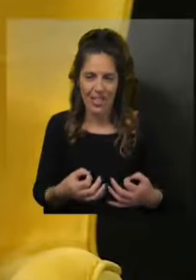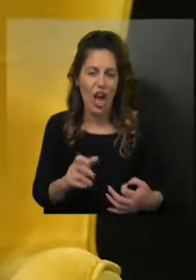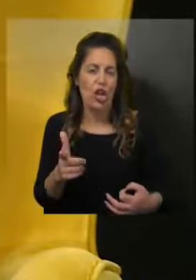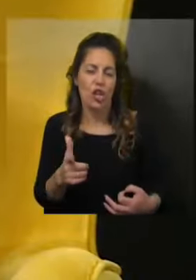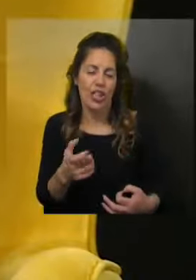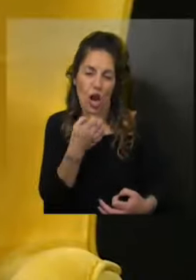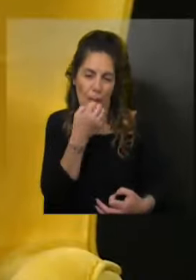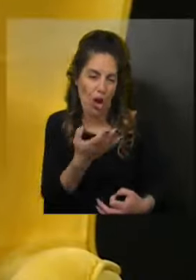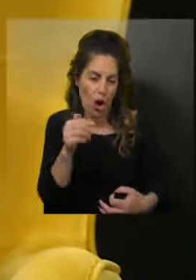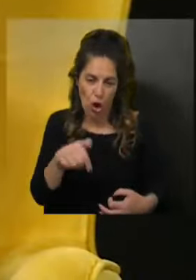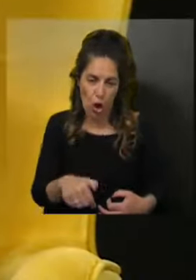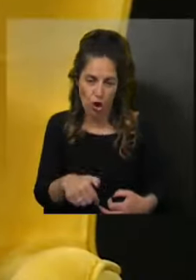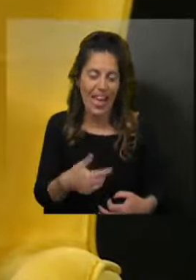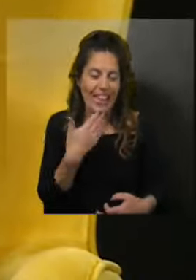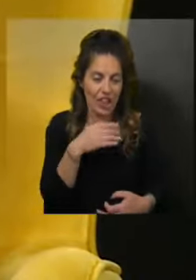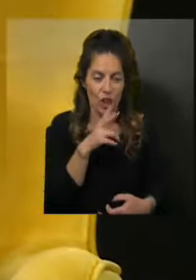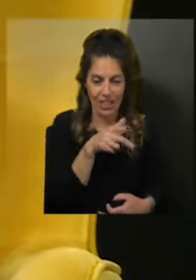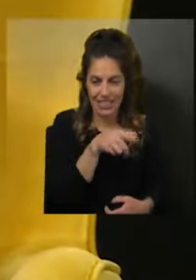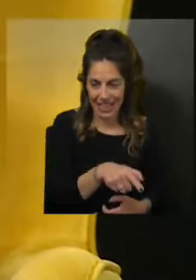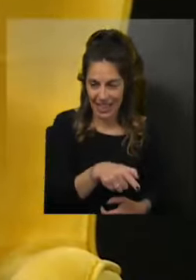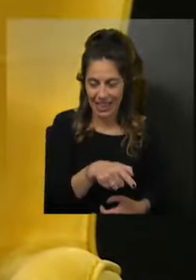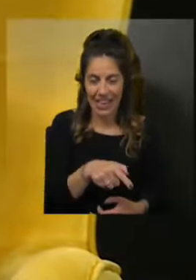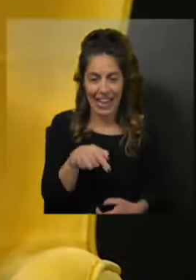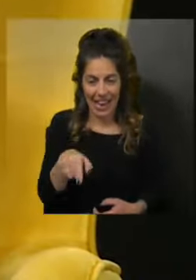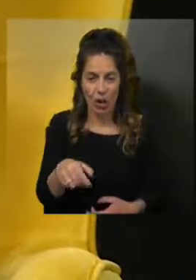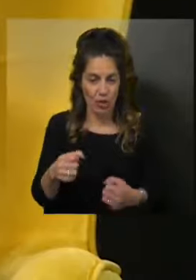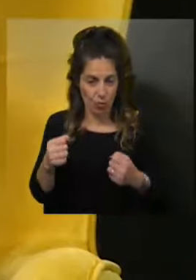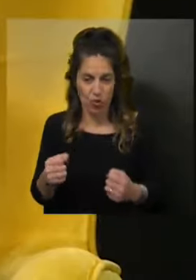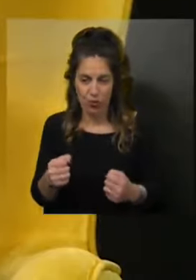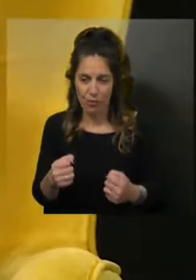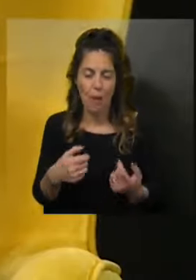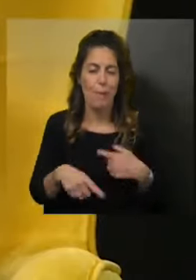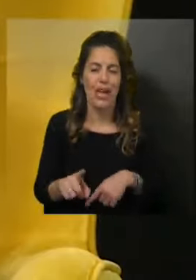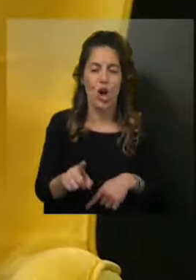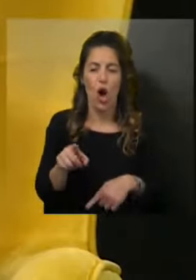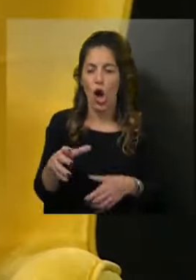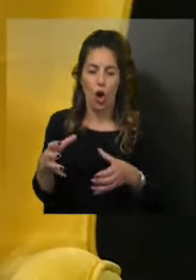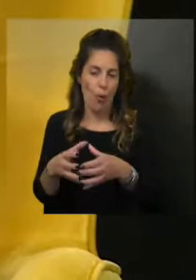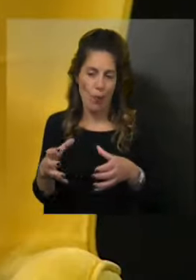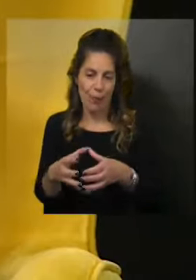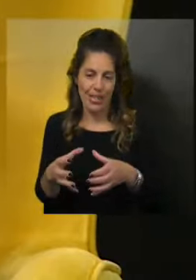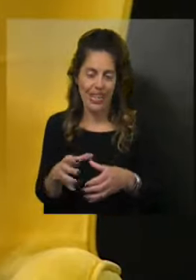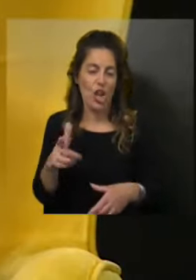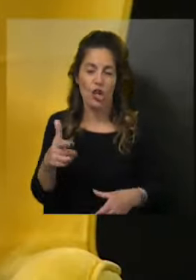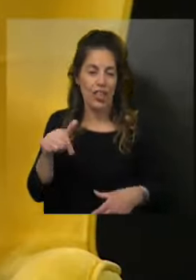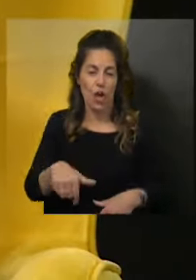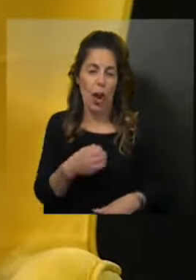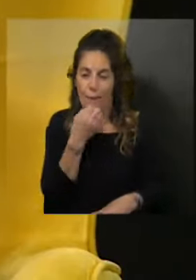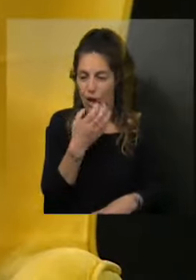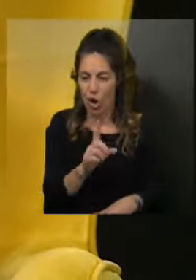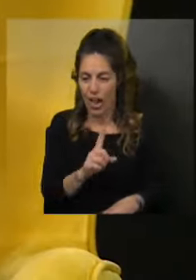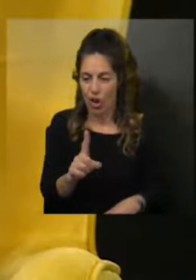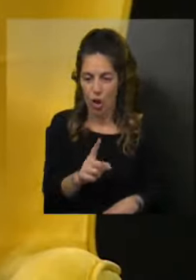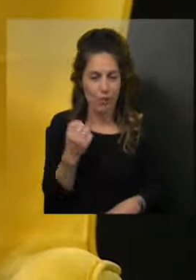una mejor hoy entiendo lo que dice Fernando y se paró pero a mí me parece que si como corporativo la verdad que no no tienen una mejoría